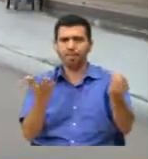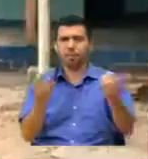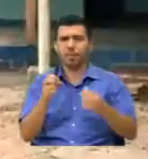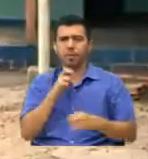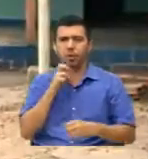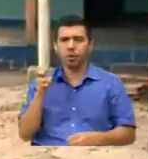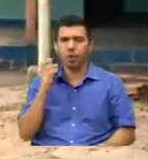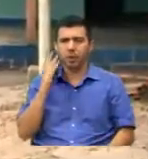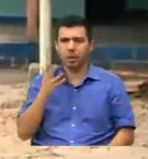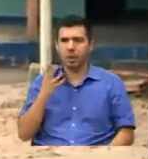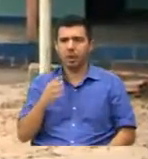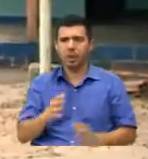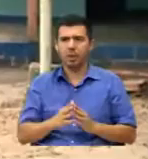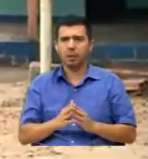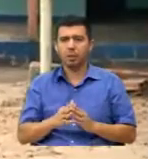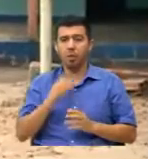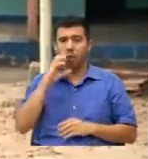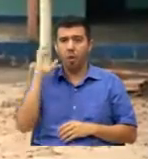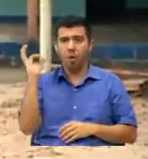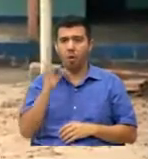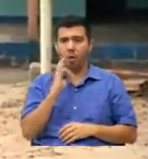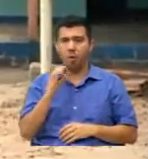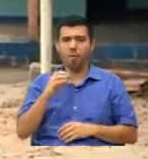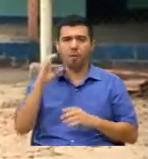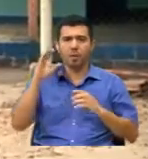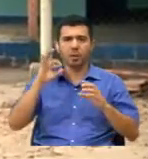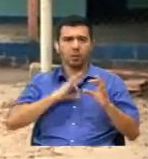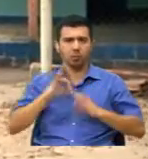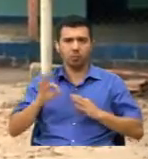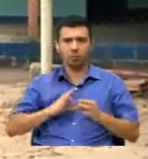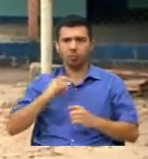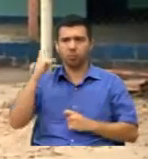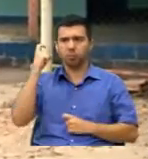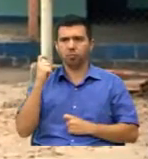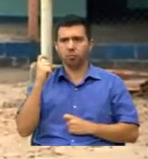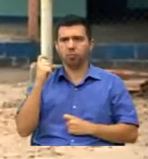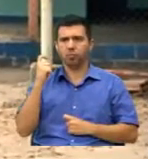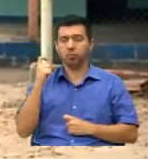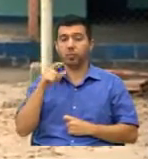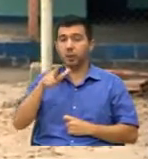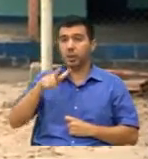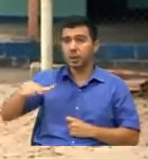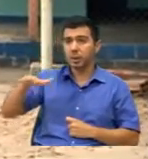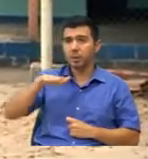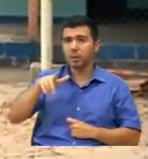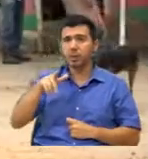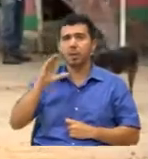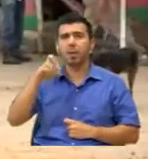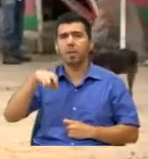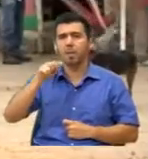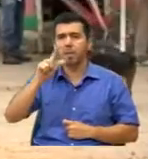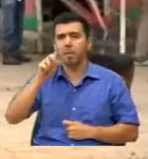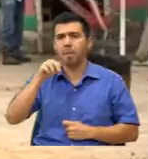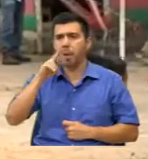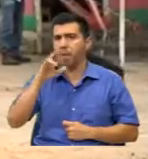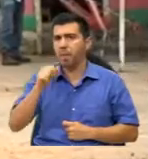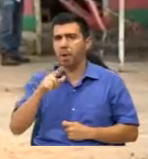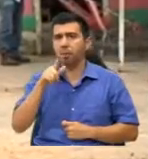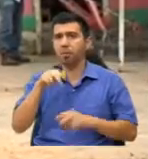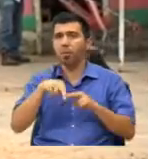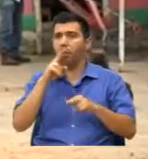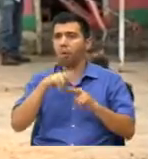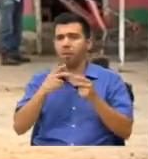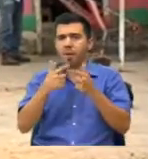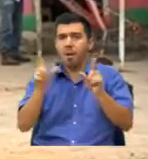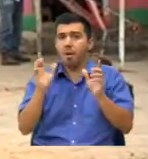informe. Hombres fuertemente armados se movilizan libremente por las calles del corregimiento de Palmarito, intimidando a comerciantes y la población en